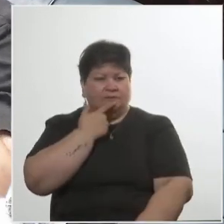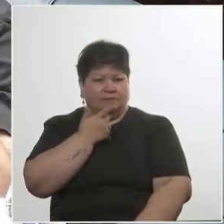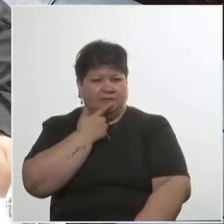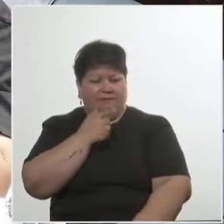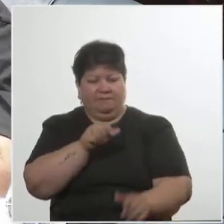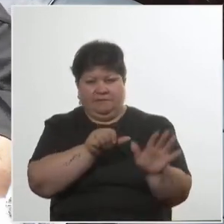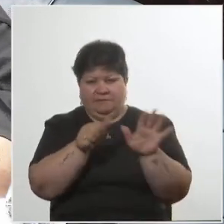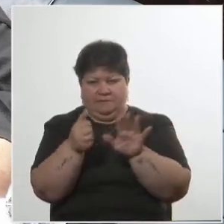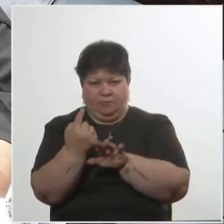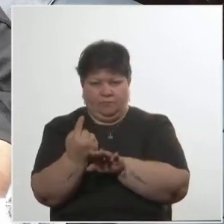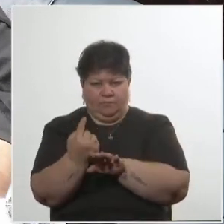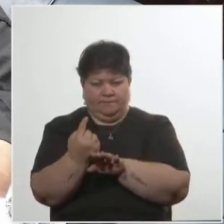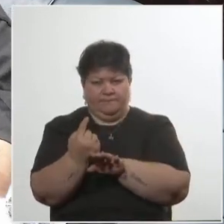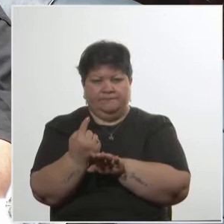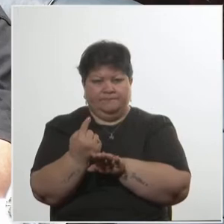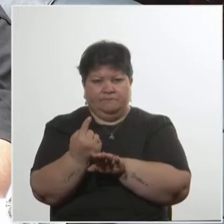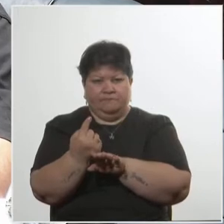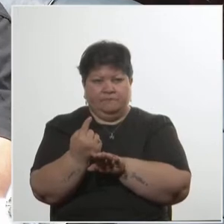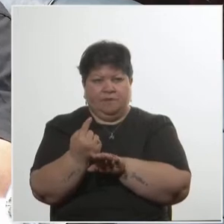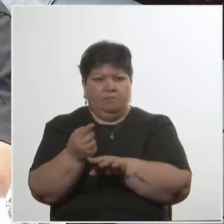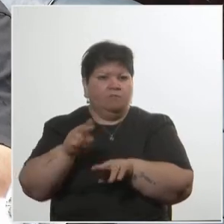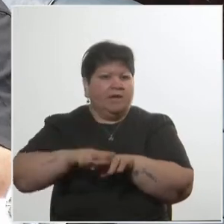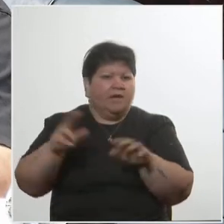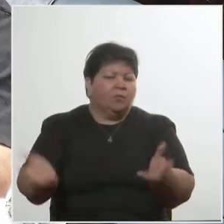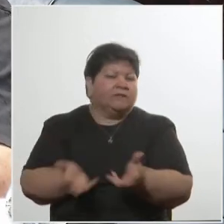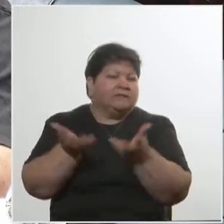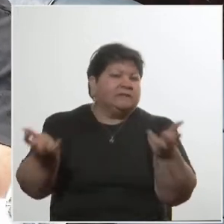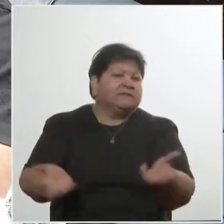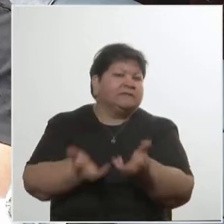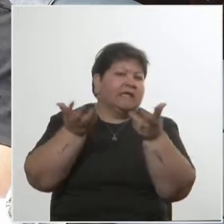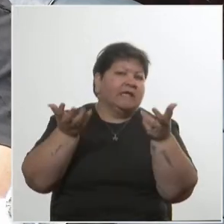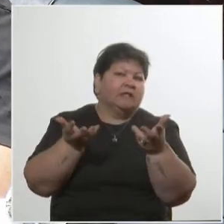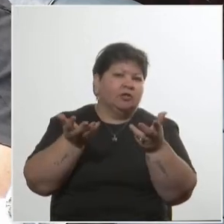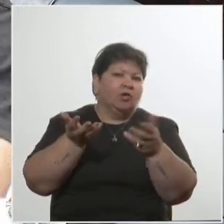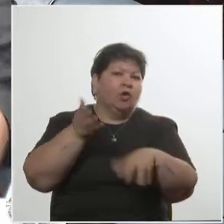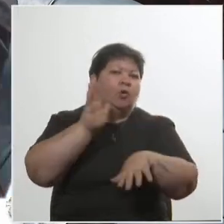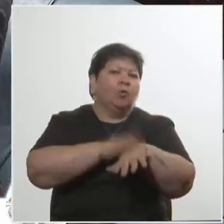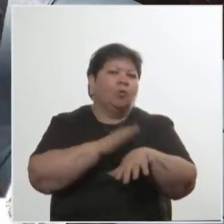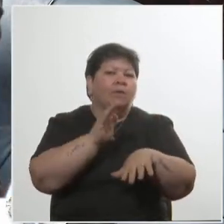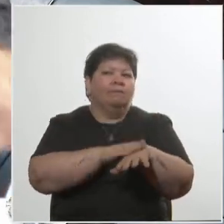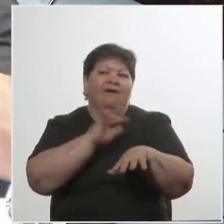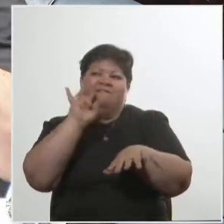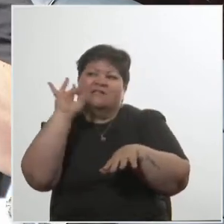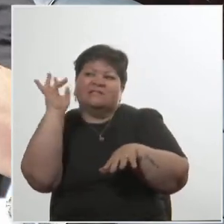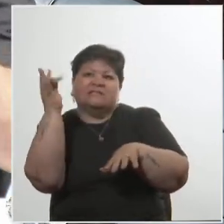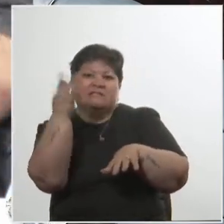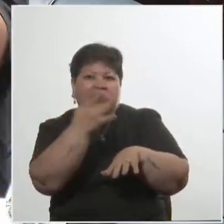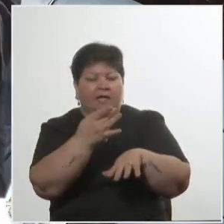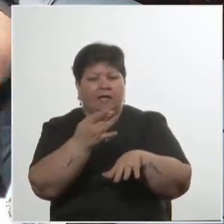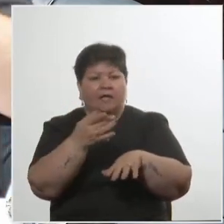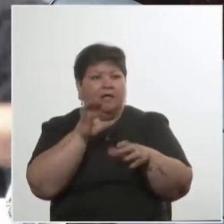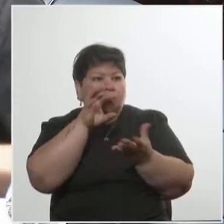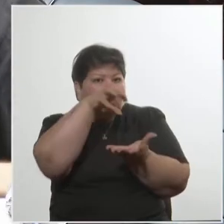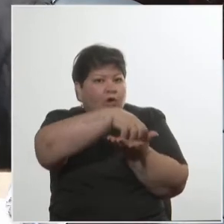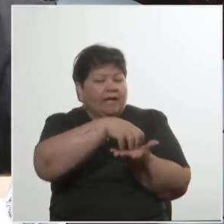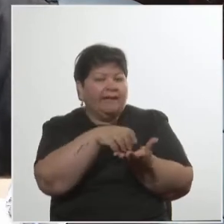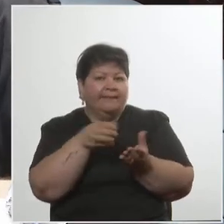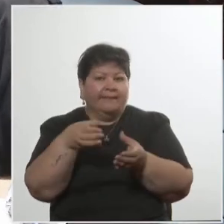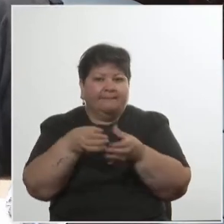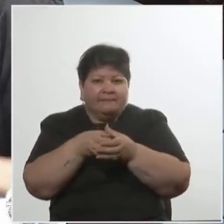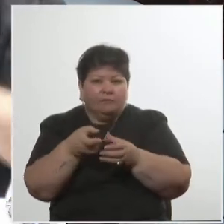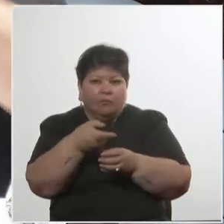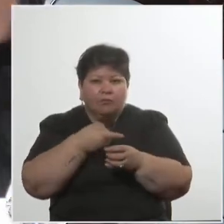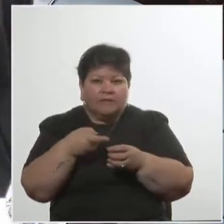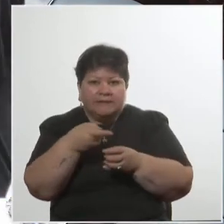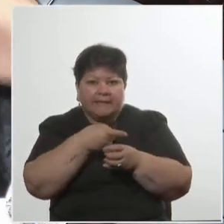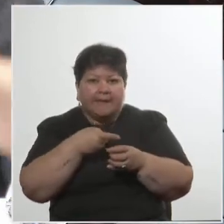61 fue murió en un incendio provocado por una banda fascista en un local del partido comunista acá